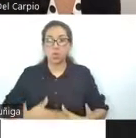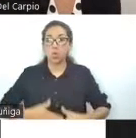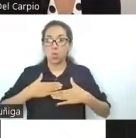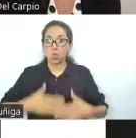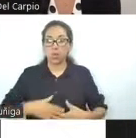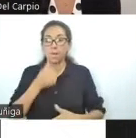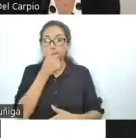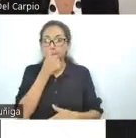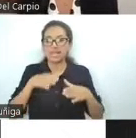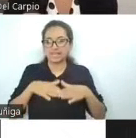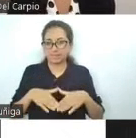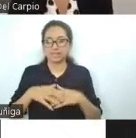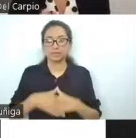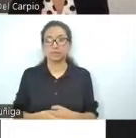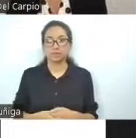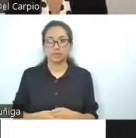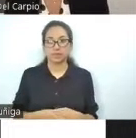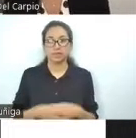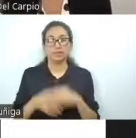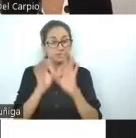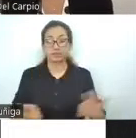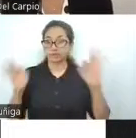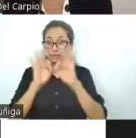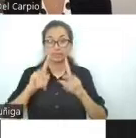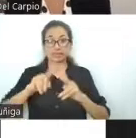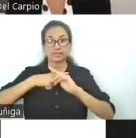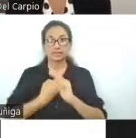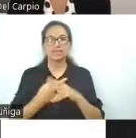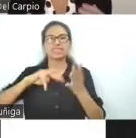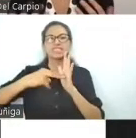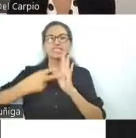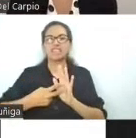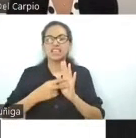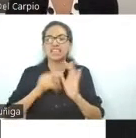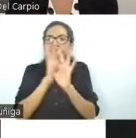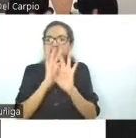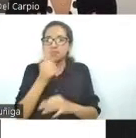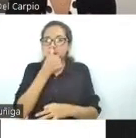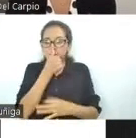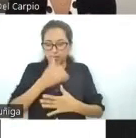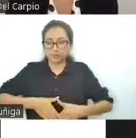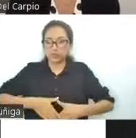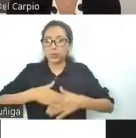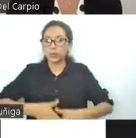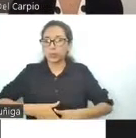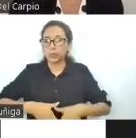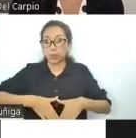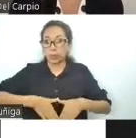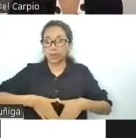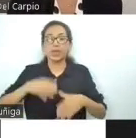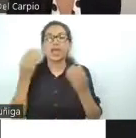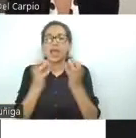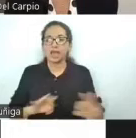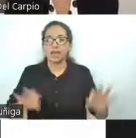recomendadas. Entonces, tenemos que empezar sabiendo que higiene íntima va mucho más allá del aseo o la limpieza que debemos